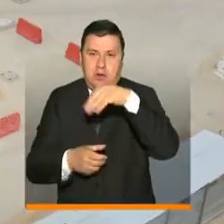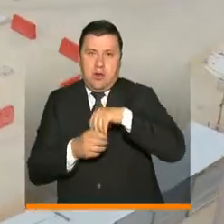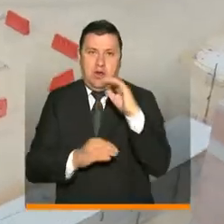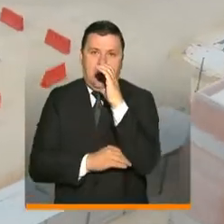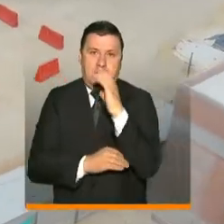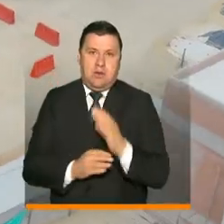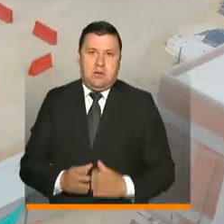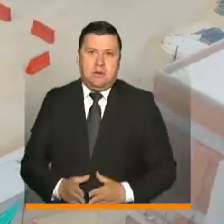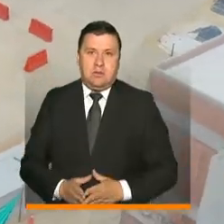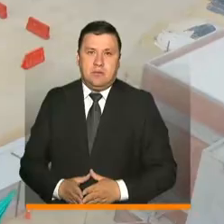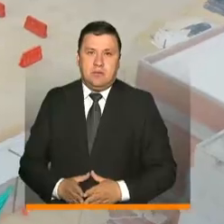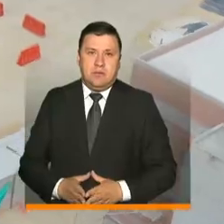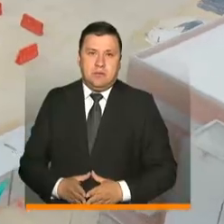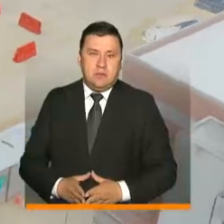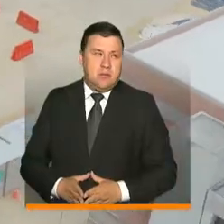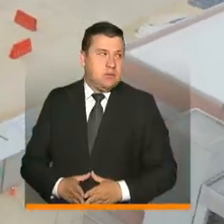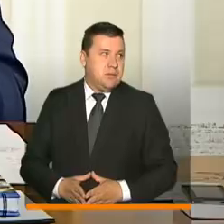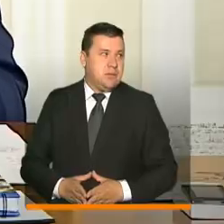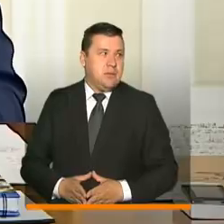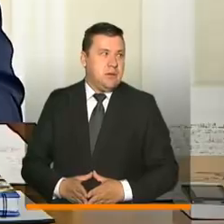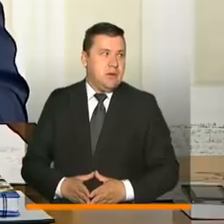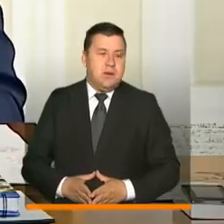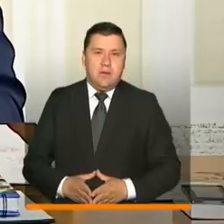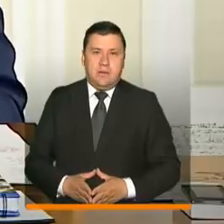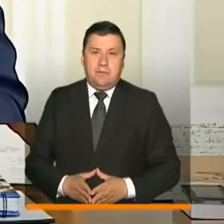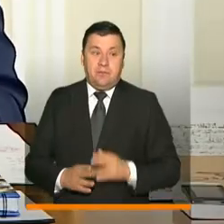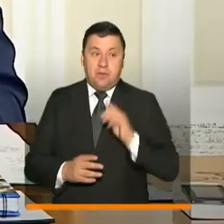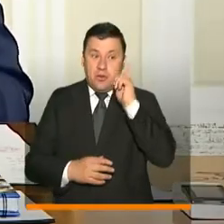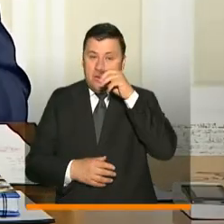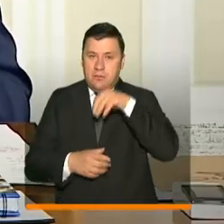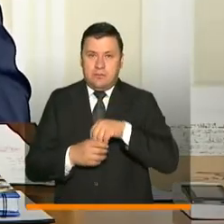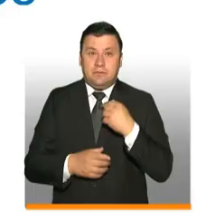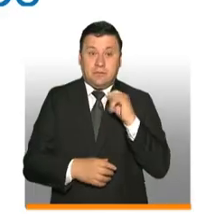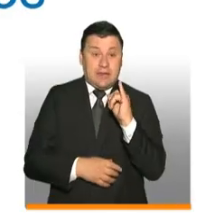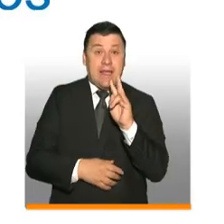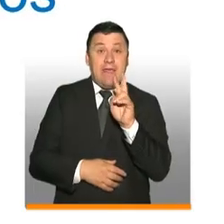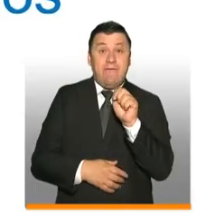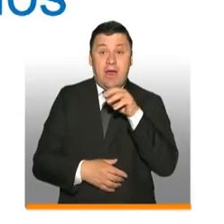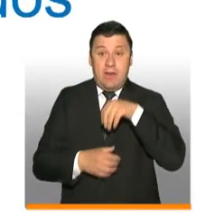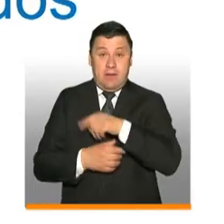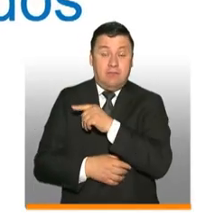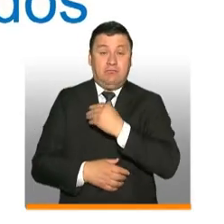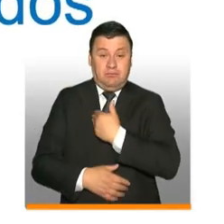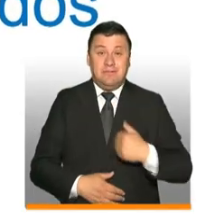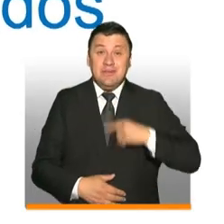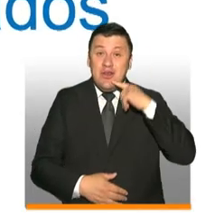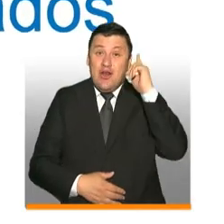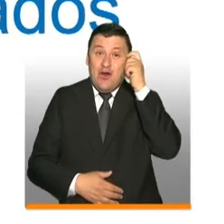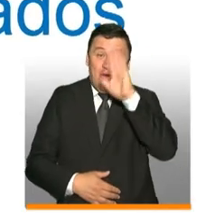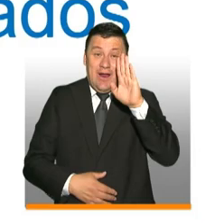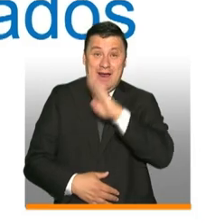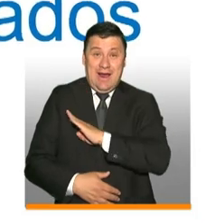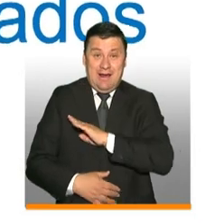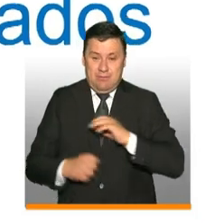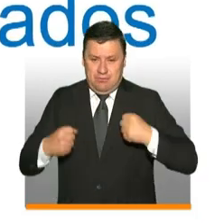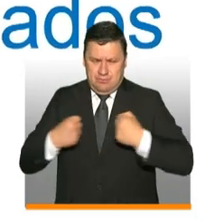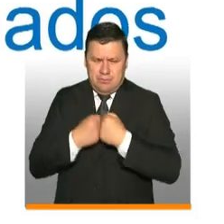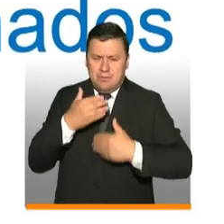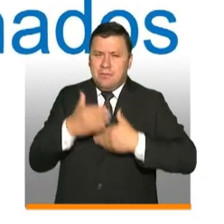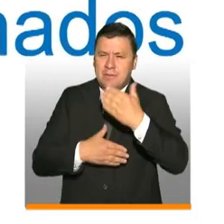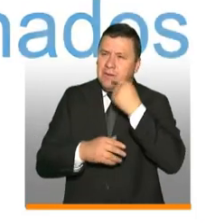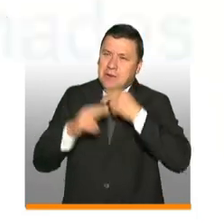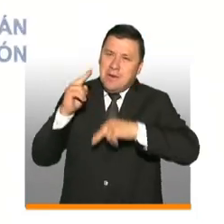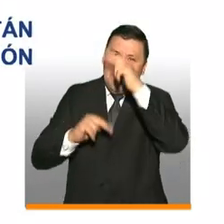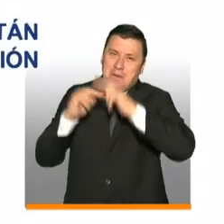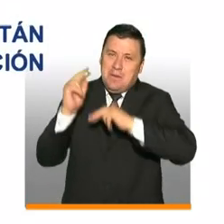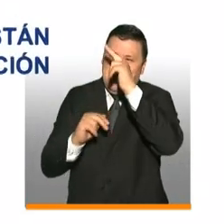el país. Así, el gobierno del presidente Iván Duque En equipo con gobernaciones y alcaldías, avanza con las